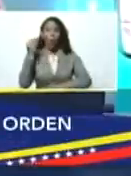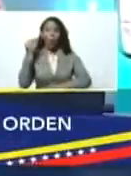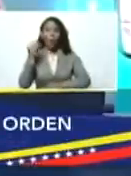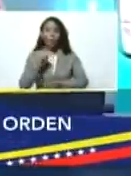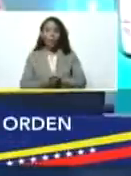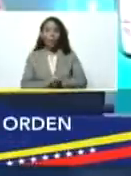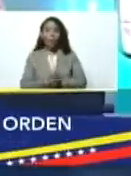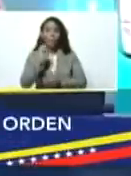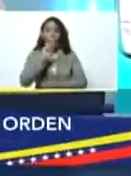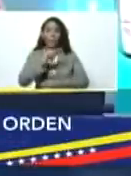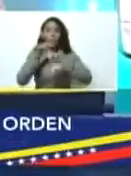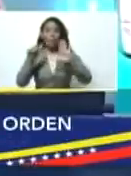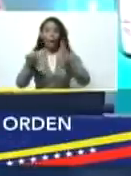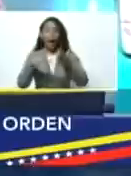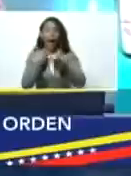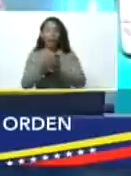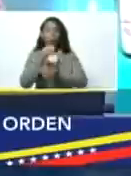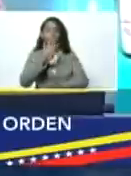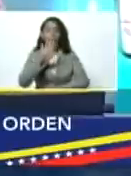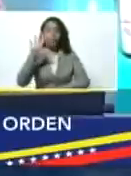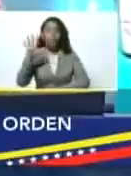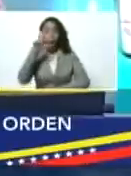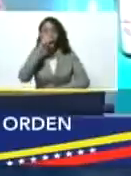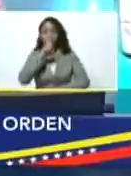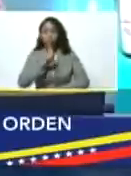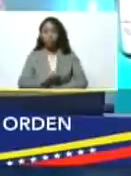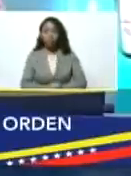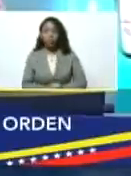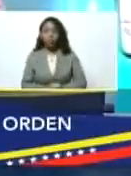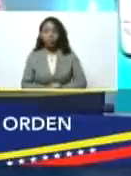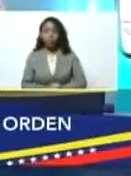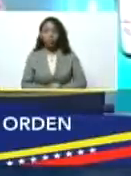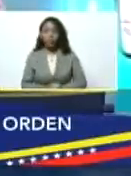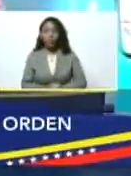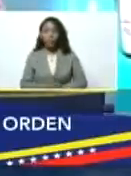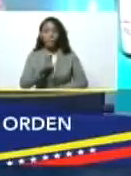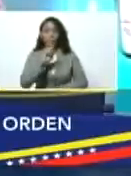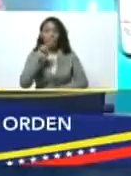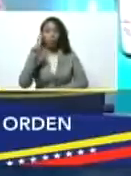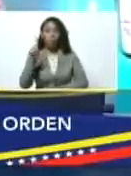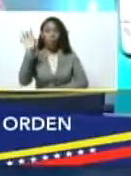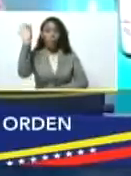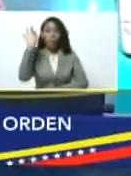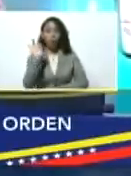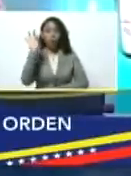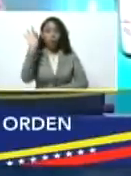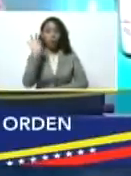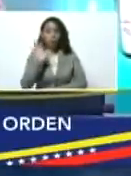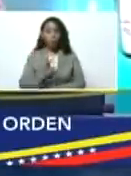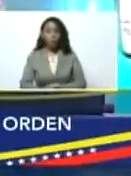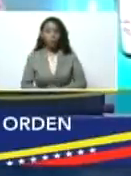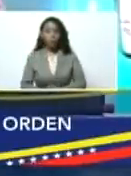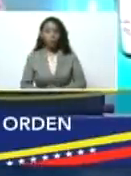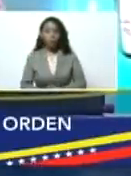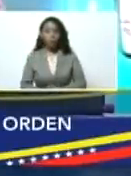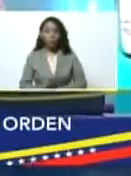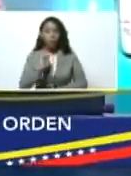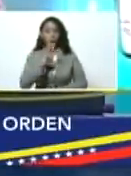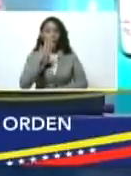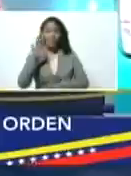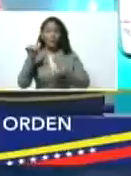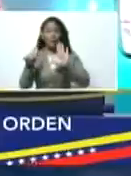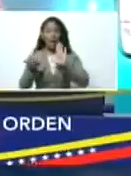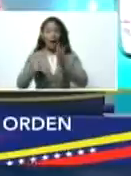de 26 a 45 años. El 21% de